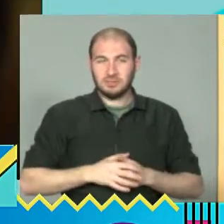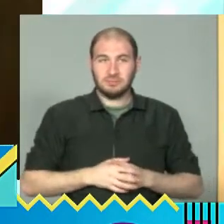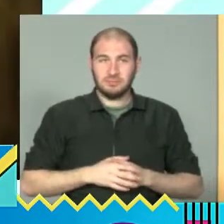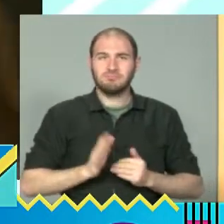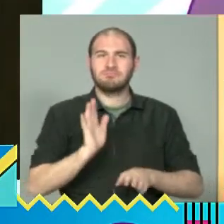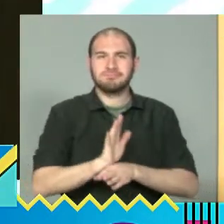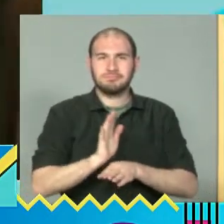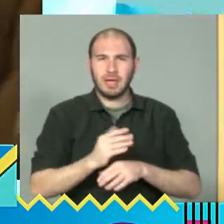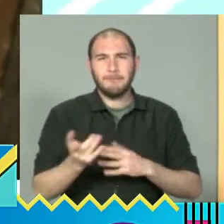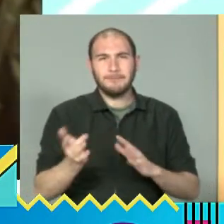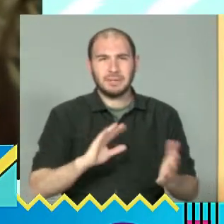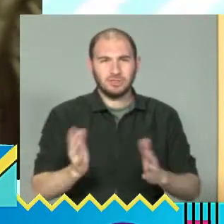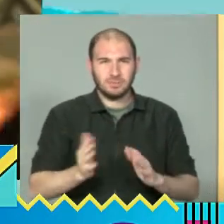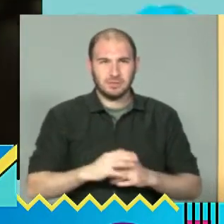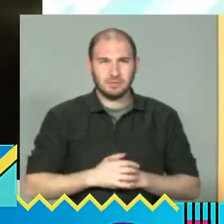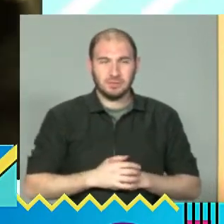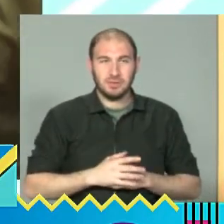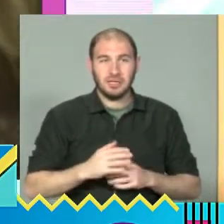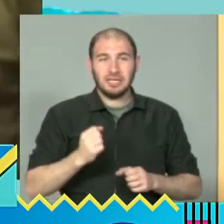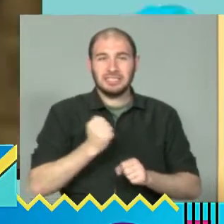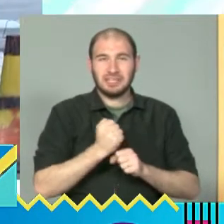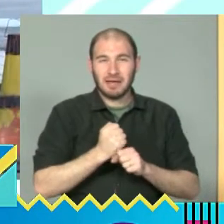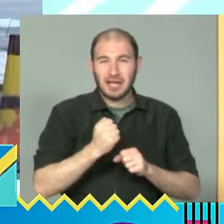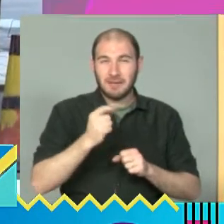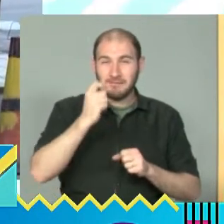Eso significa que más o menos trabajás hasta el